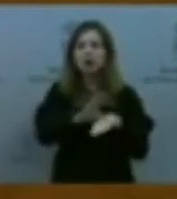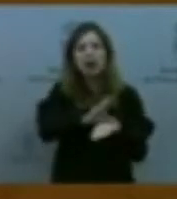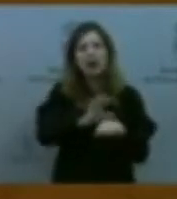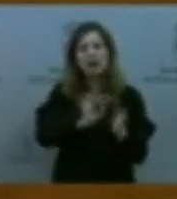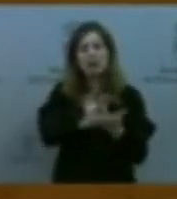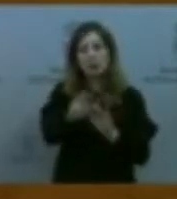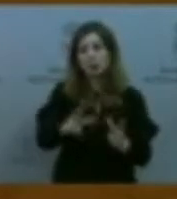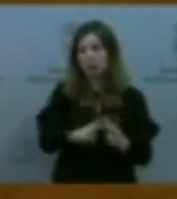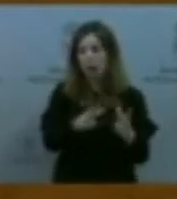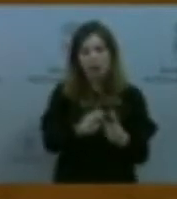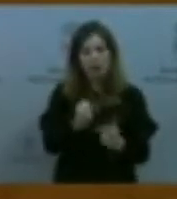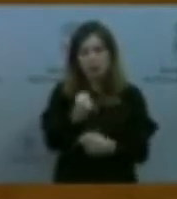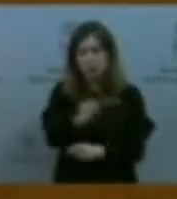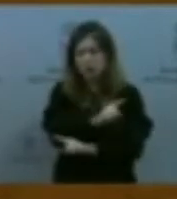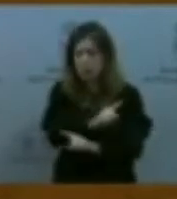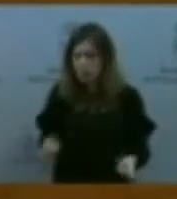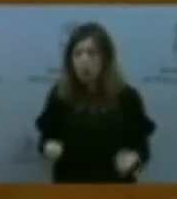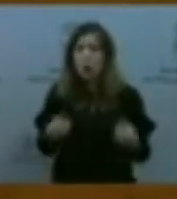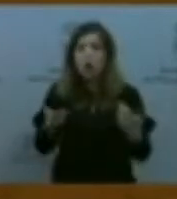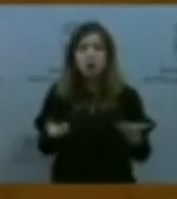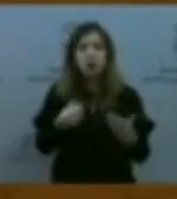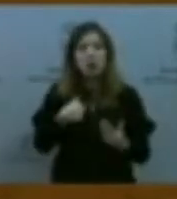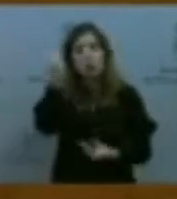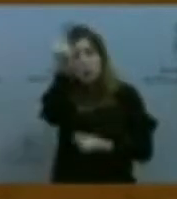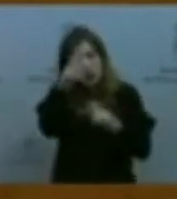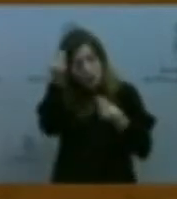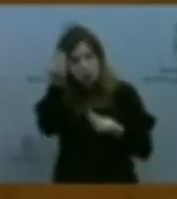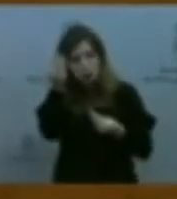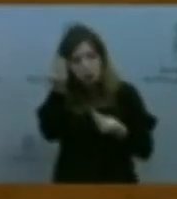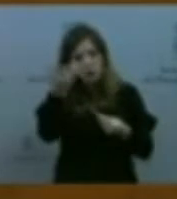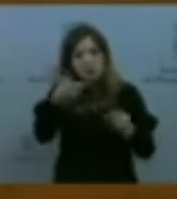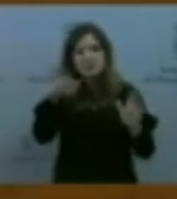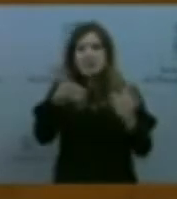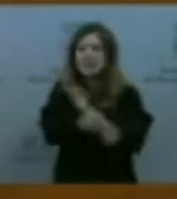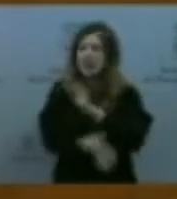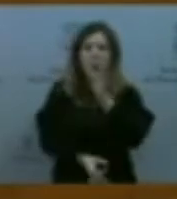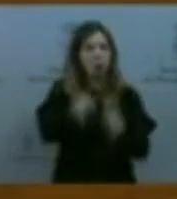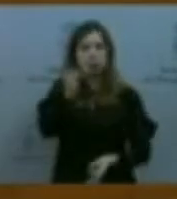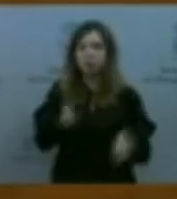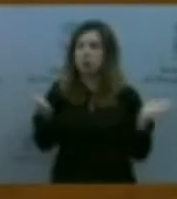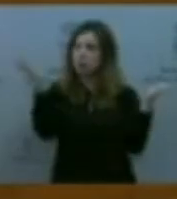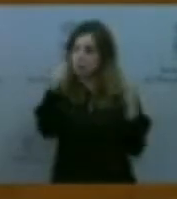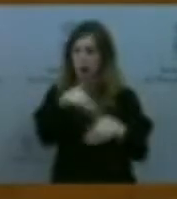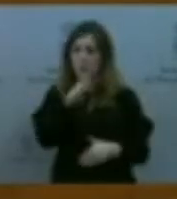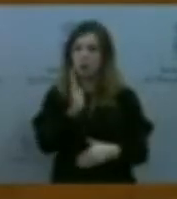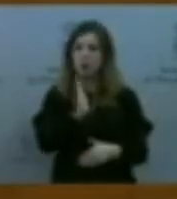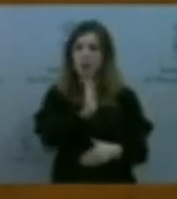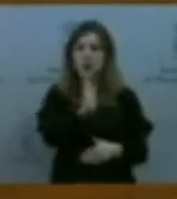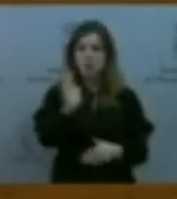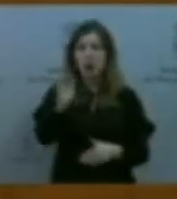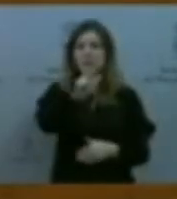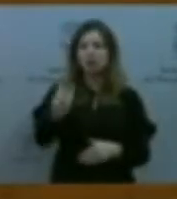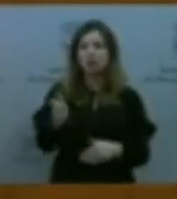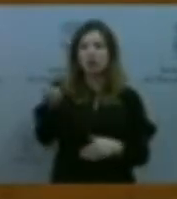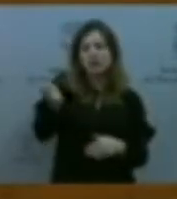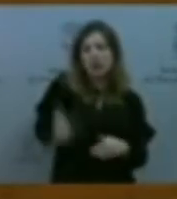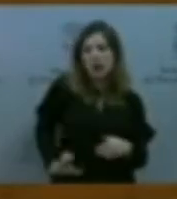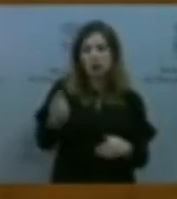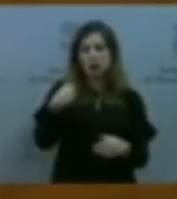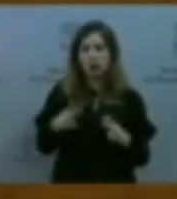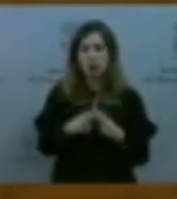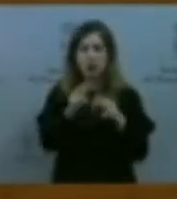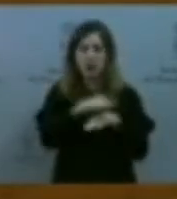buena medida supuso una injusticia para los perceptores del salario social. Nosotros no concebimos, y